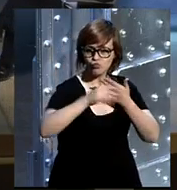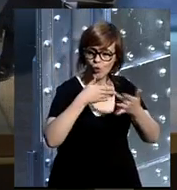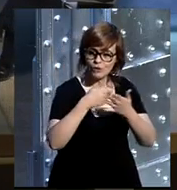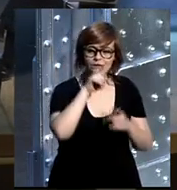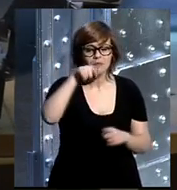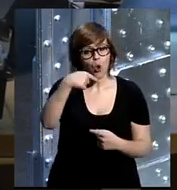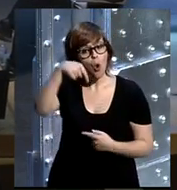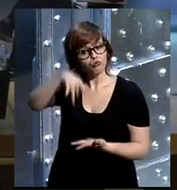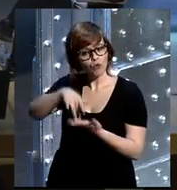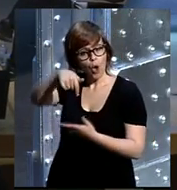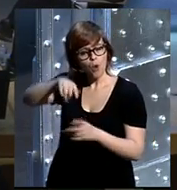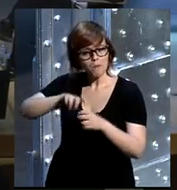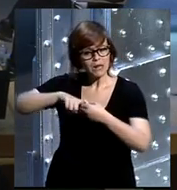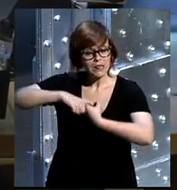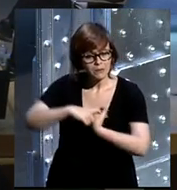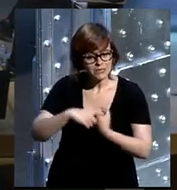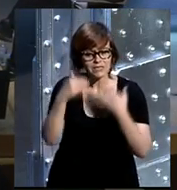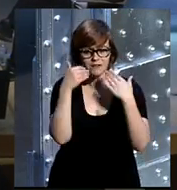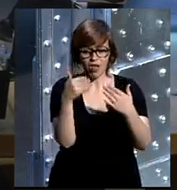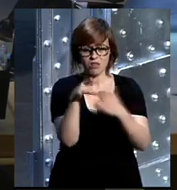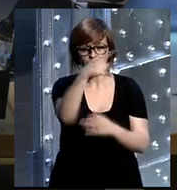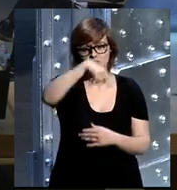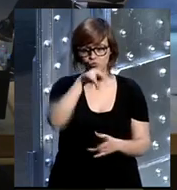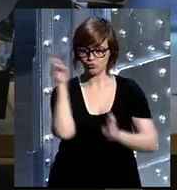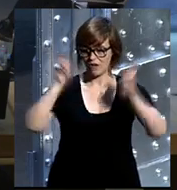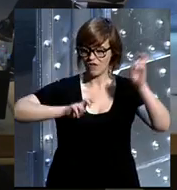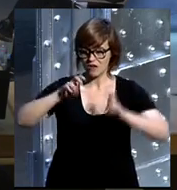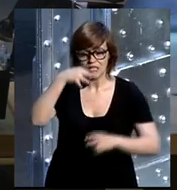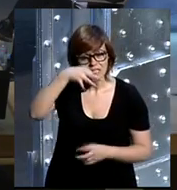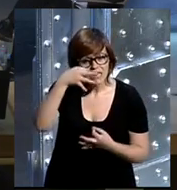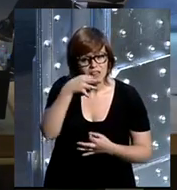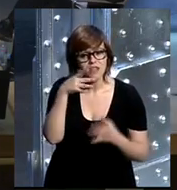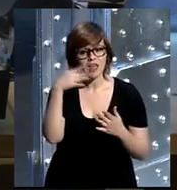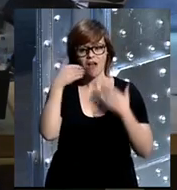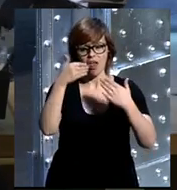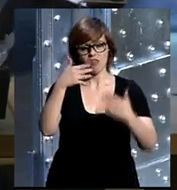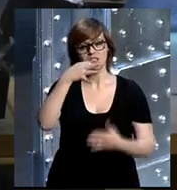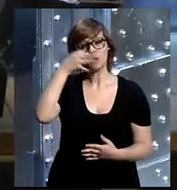todos ustedes agradecerles que nos hayan acompañado esta tarde. Muchas gracias y buenas tardes.